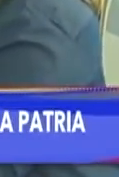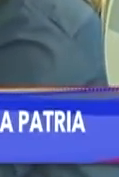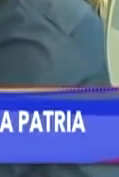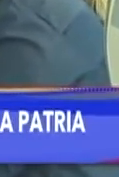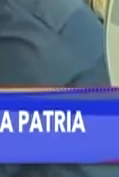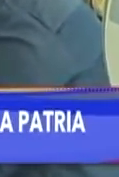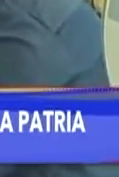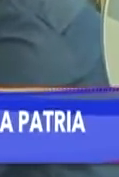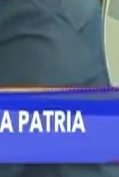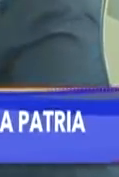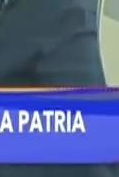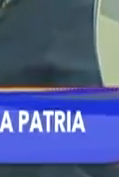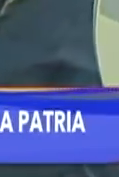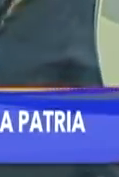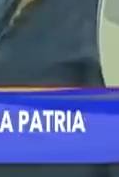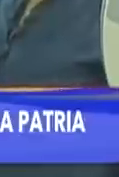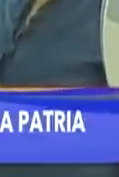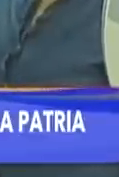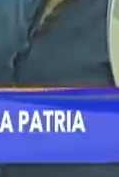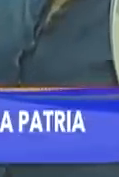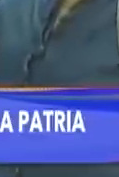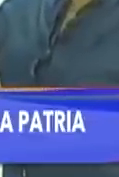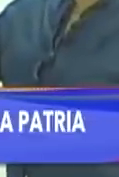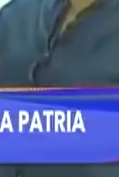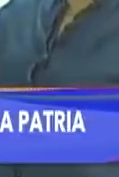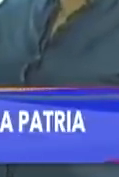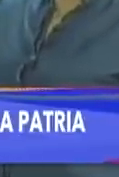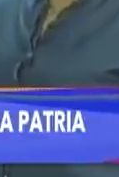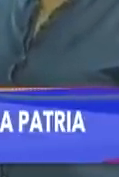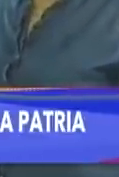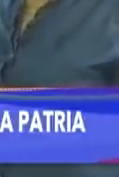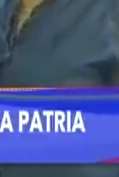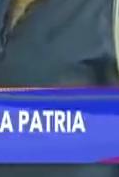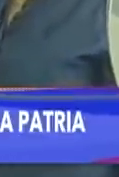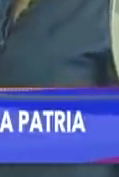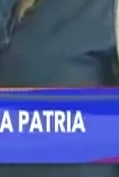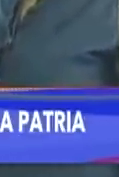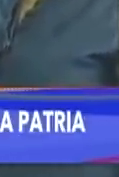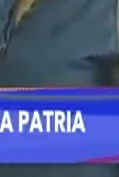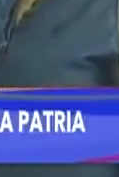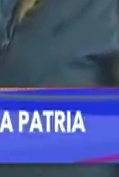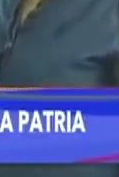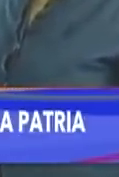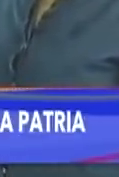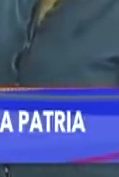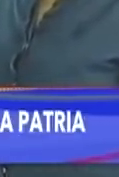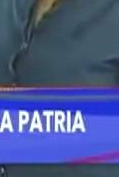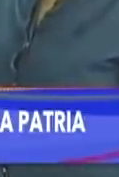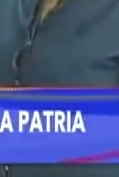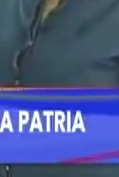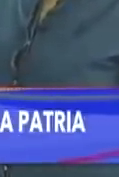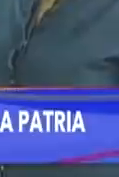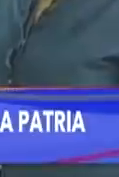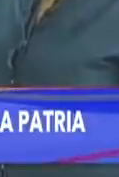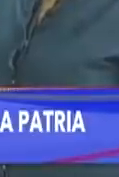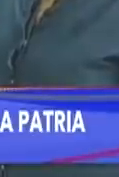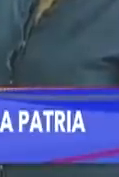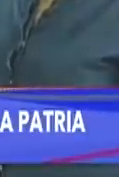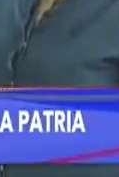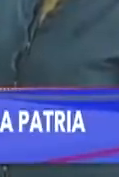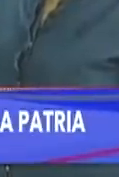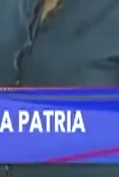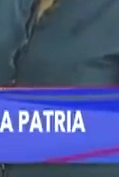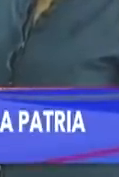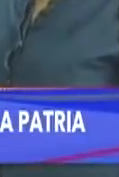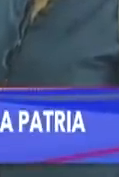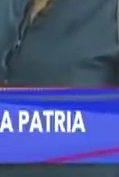cada una de estas máquinas? Ok, buenas tardes, mi querido presidente. Gracias por este hermoso equipo que nos está donando a nuestra